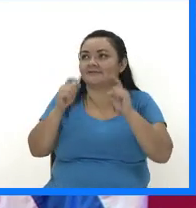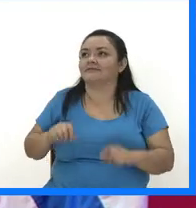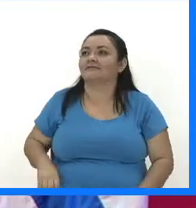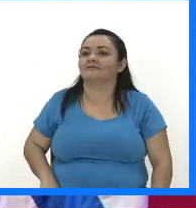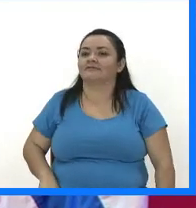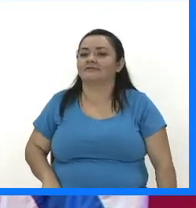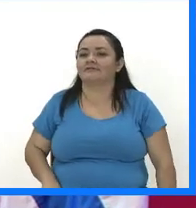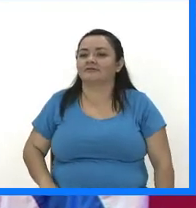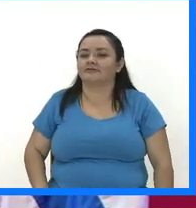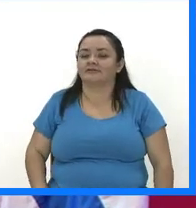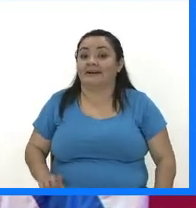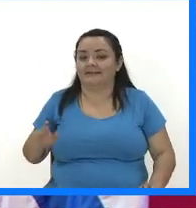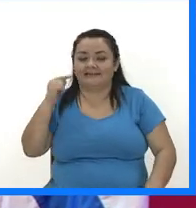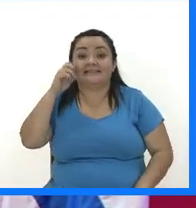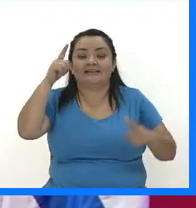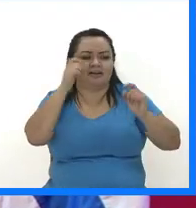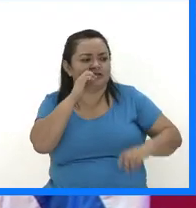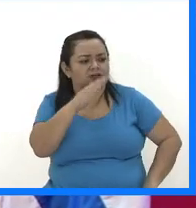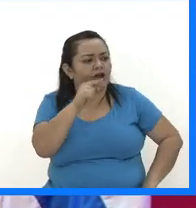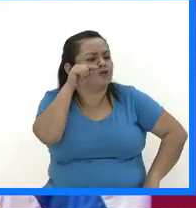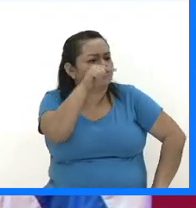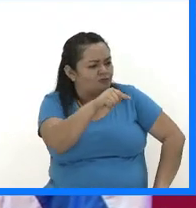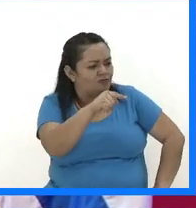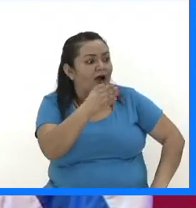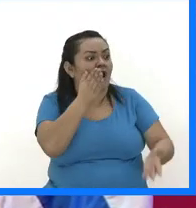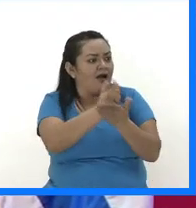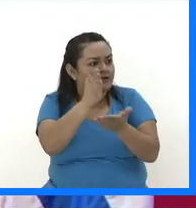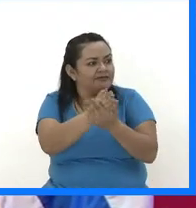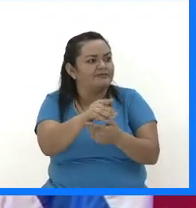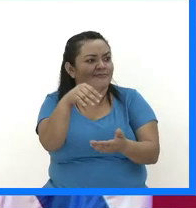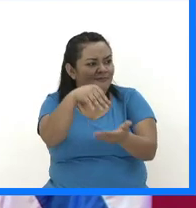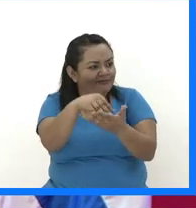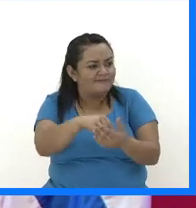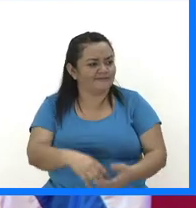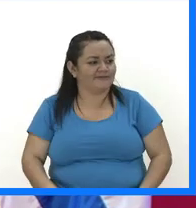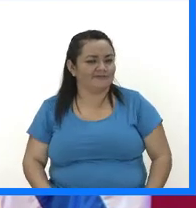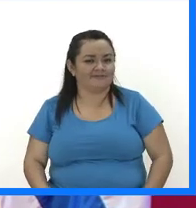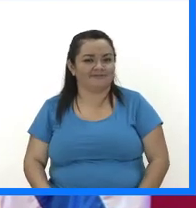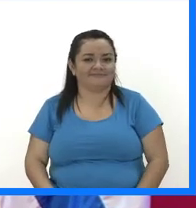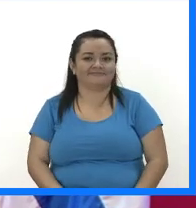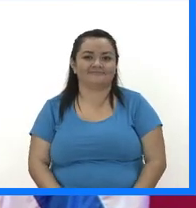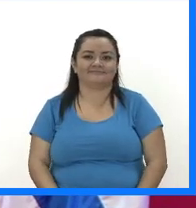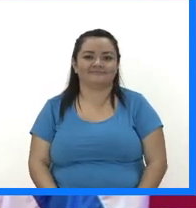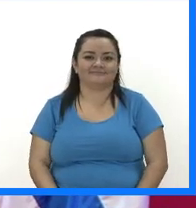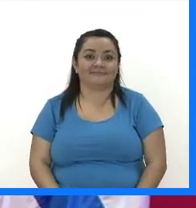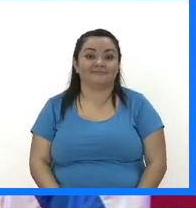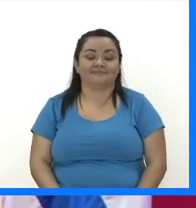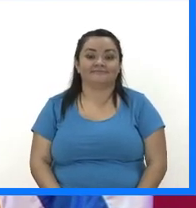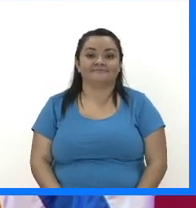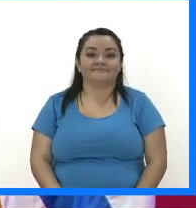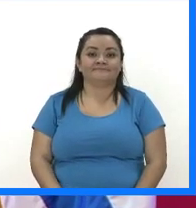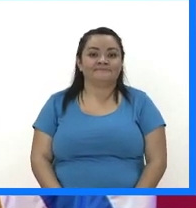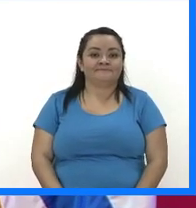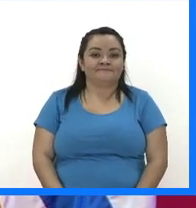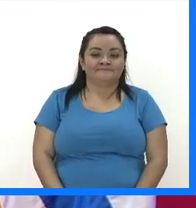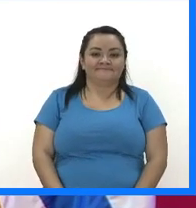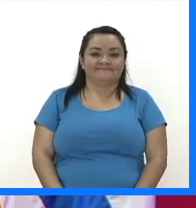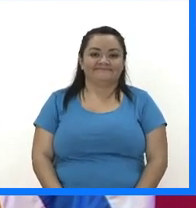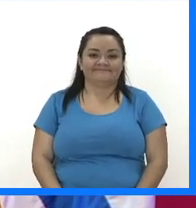tú eres el que insolente al pueblo le dice el rey el sí put al profeta